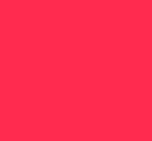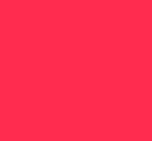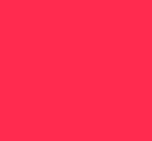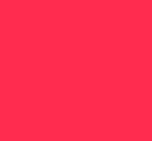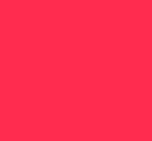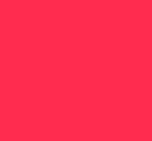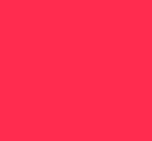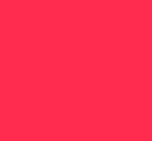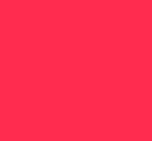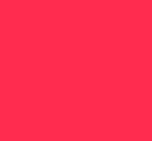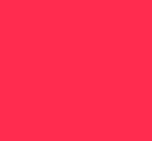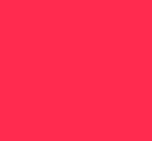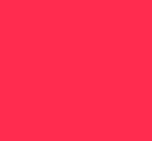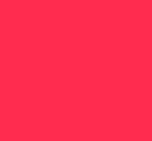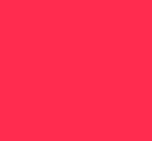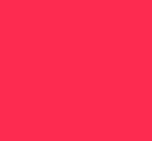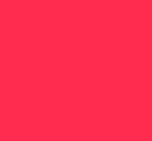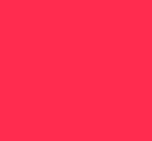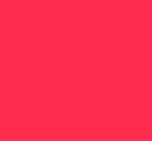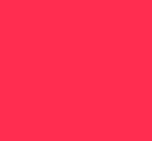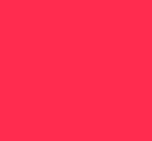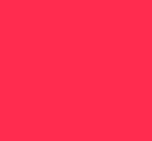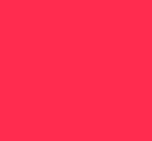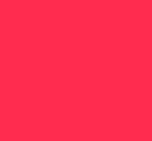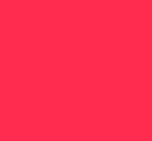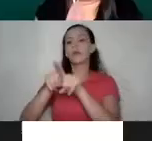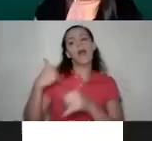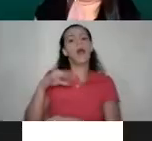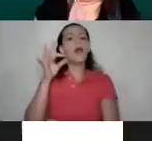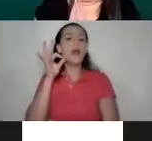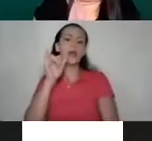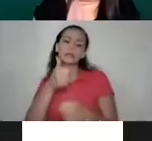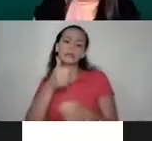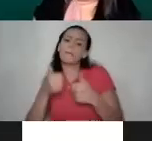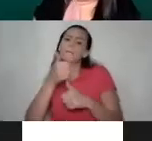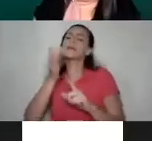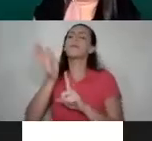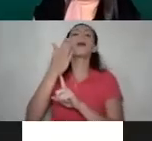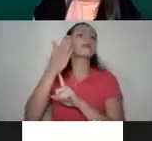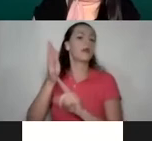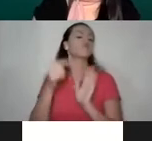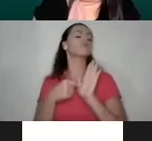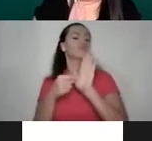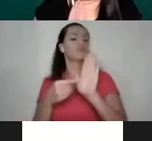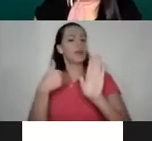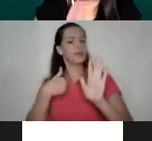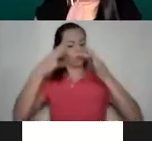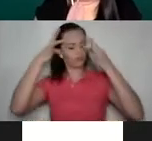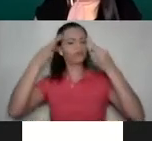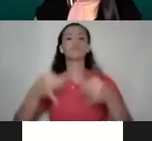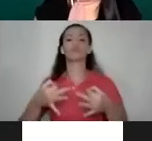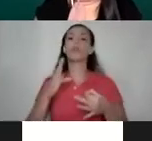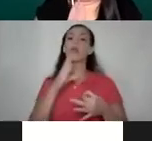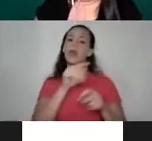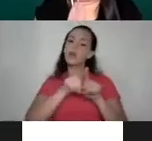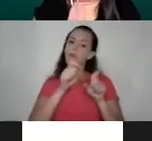estrategias de inclusión, el tema de igualdad de género es definitivamente una de las principales banderas que tenemos por convicción y también por